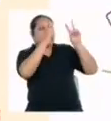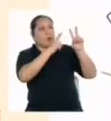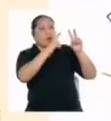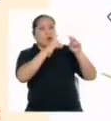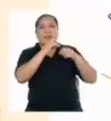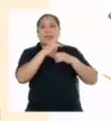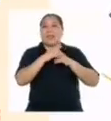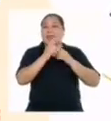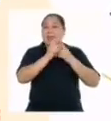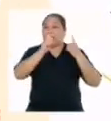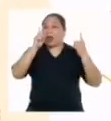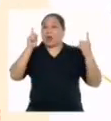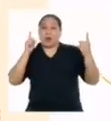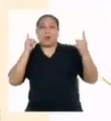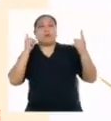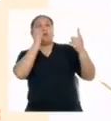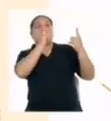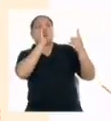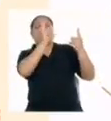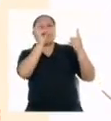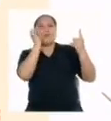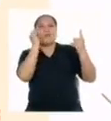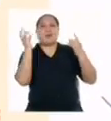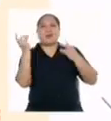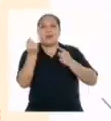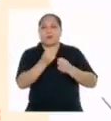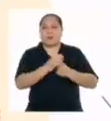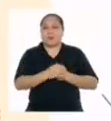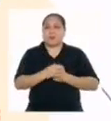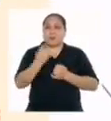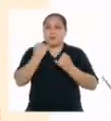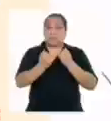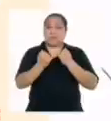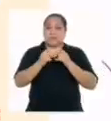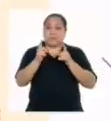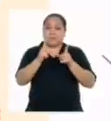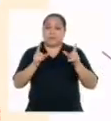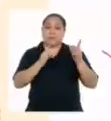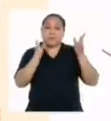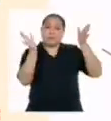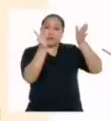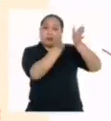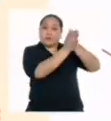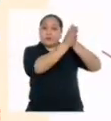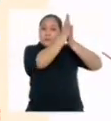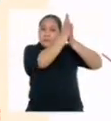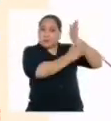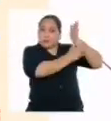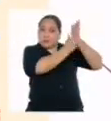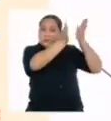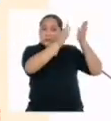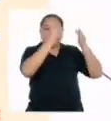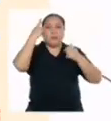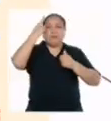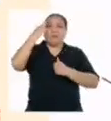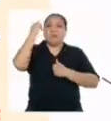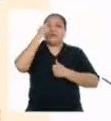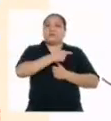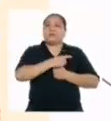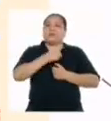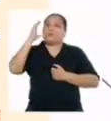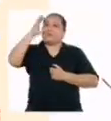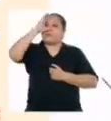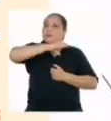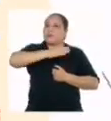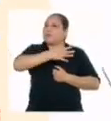de lejos puedan identificarlo con facilidad. Finalmente, la ubicación del mural debe ser motivo de reflexión, pues se